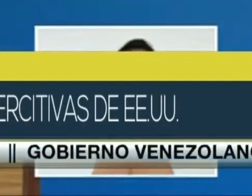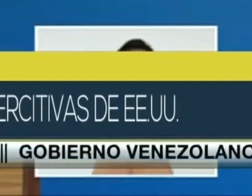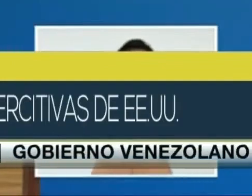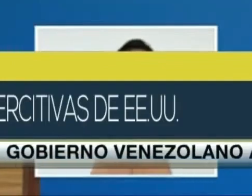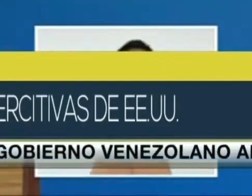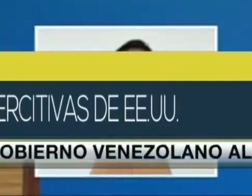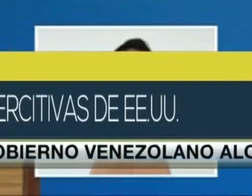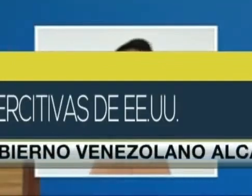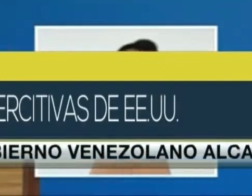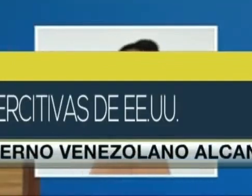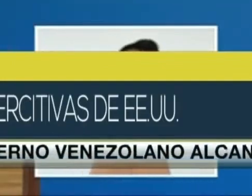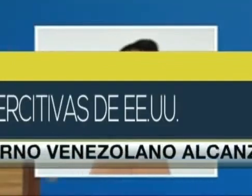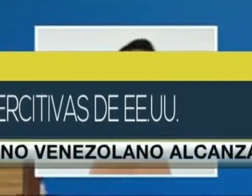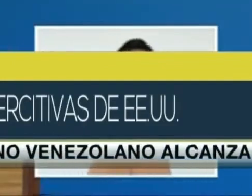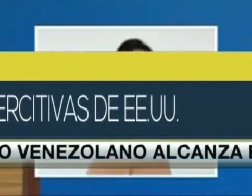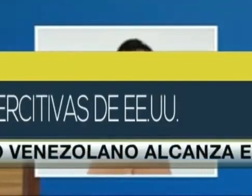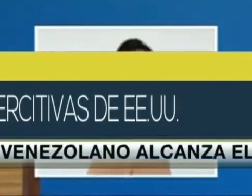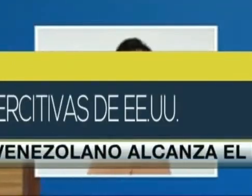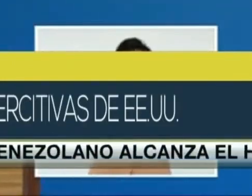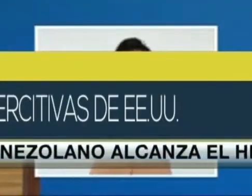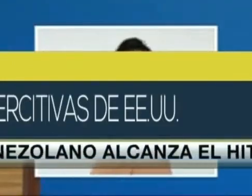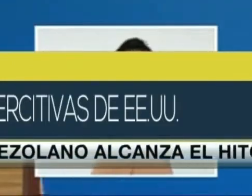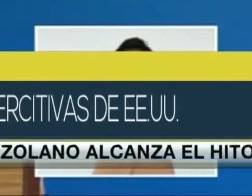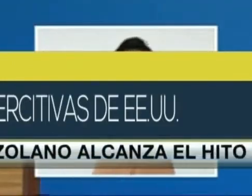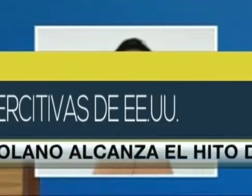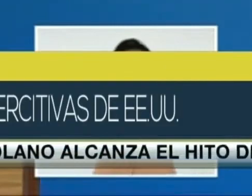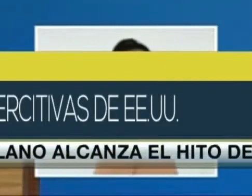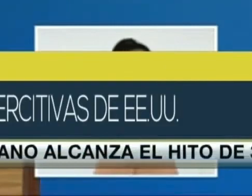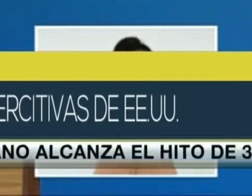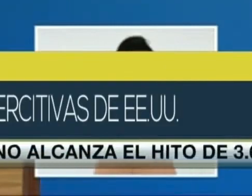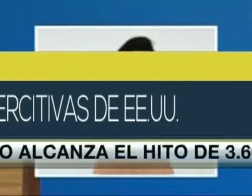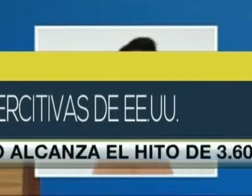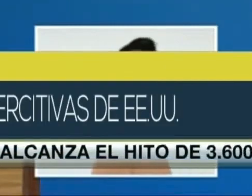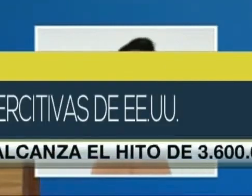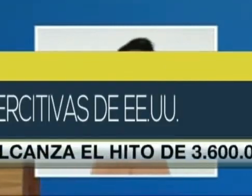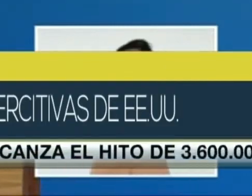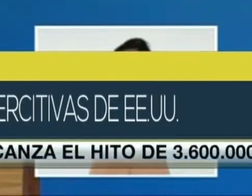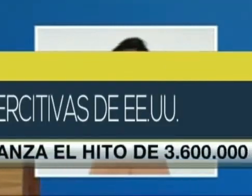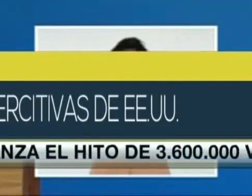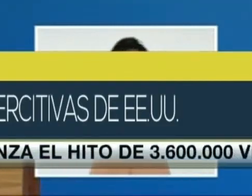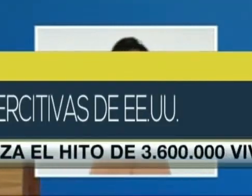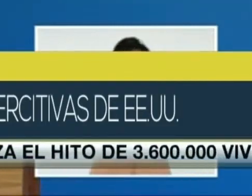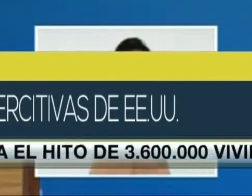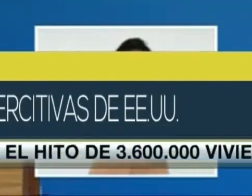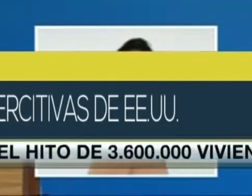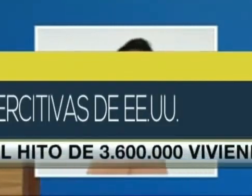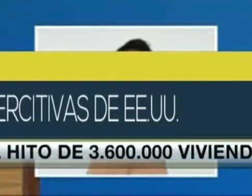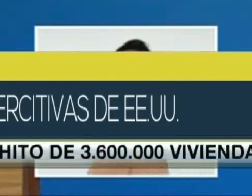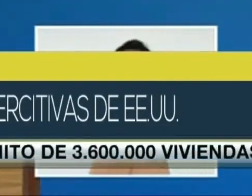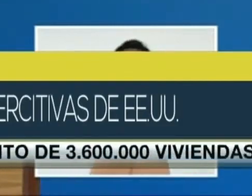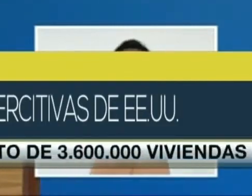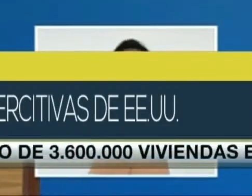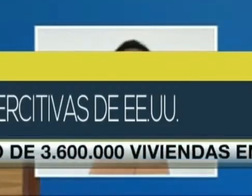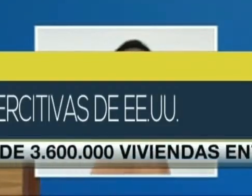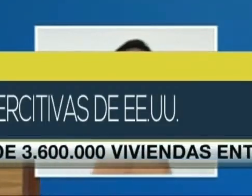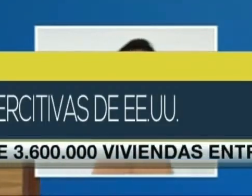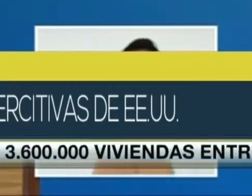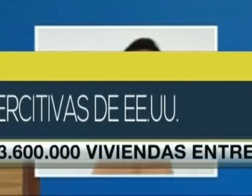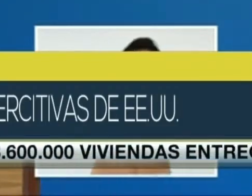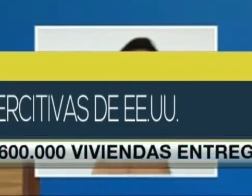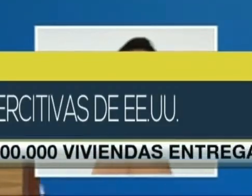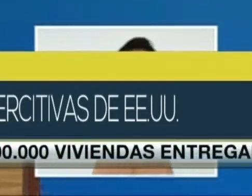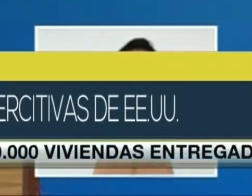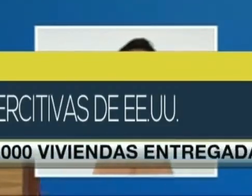vidas o si provoca flujos irregulares y desordenados de Cuba hacia los Estados